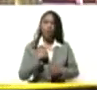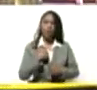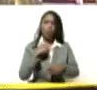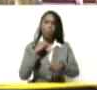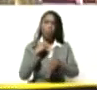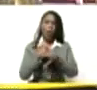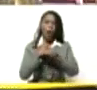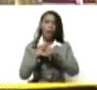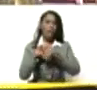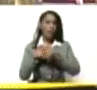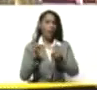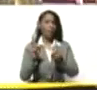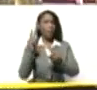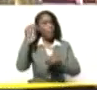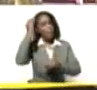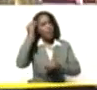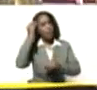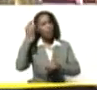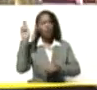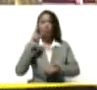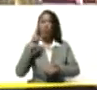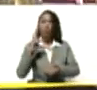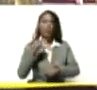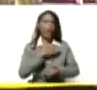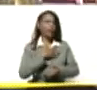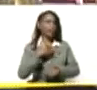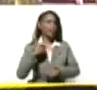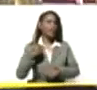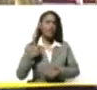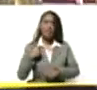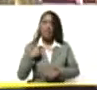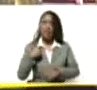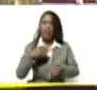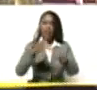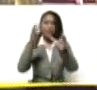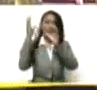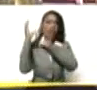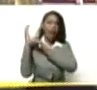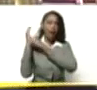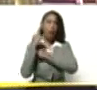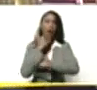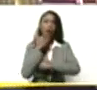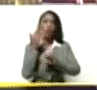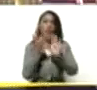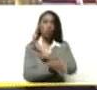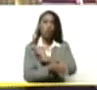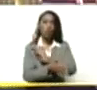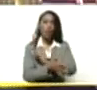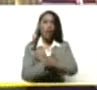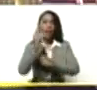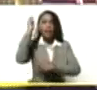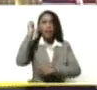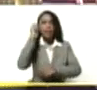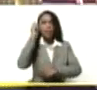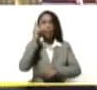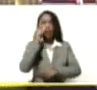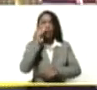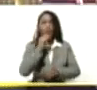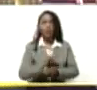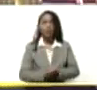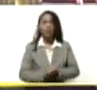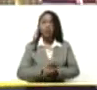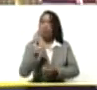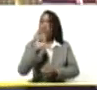Al contrario, nunca aspiré cargo alguno, ni de diputado, ni